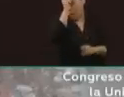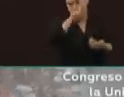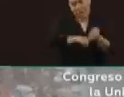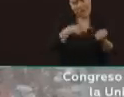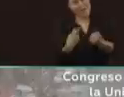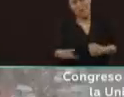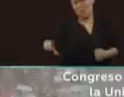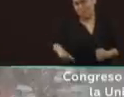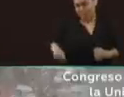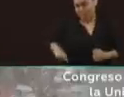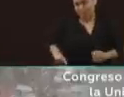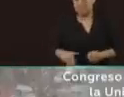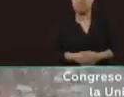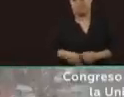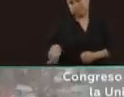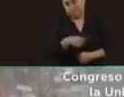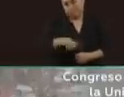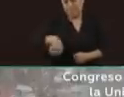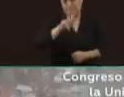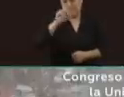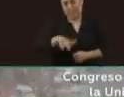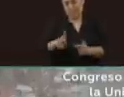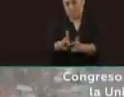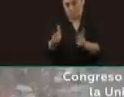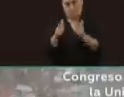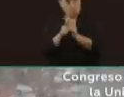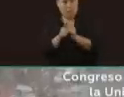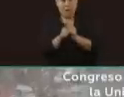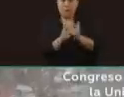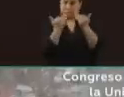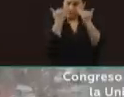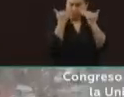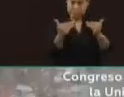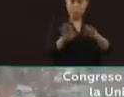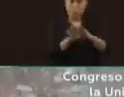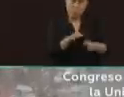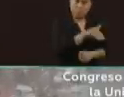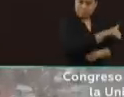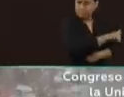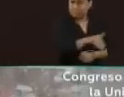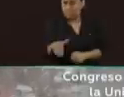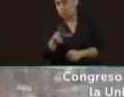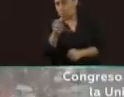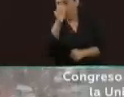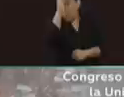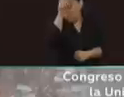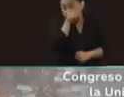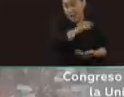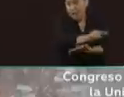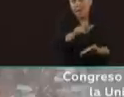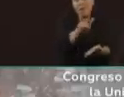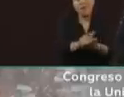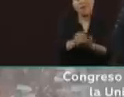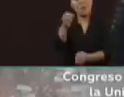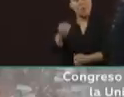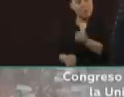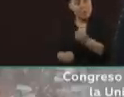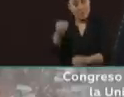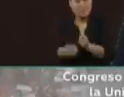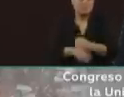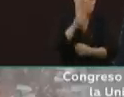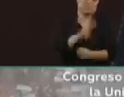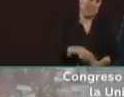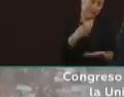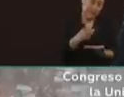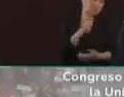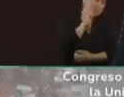mexicano. Somos oposición y marcamos nuestra raya frente a la reforma judicial, que claramente es